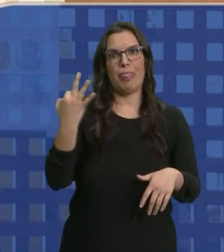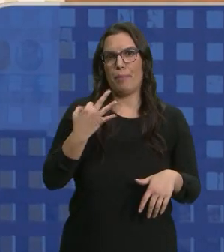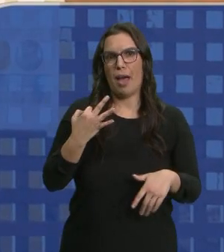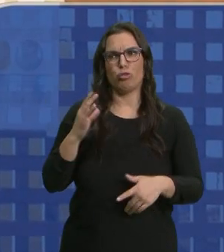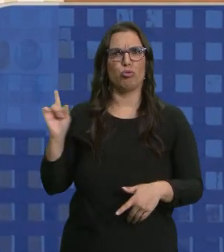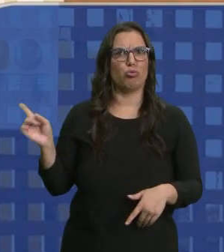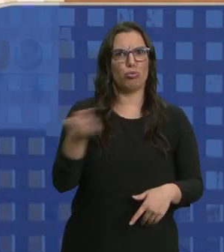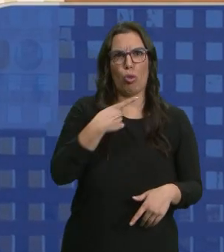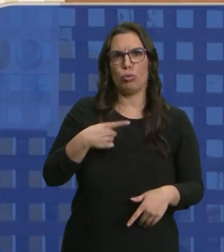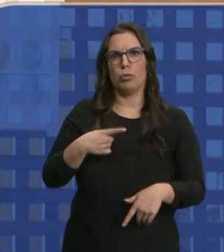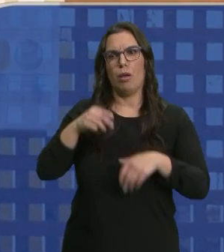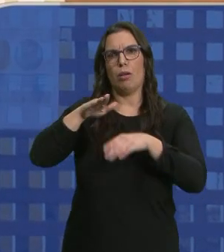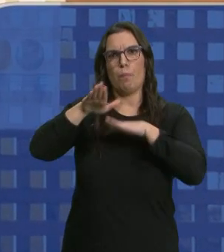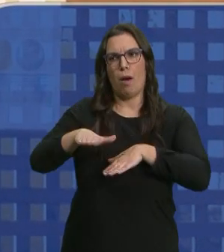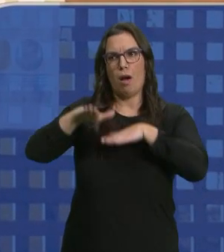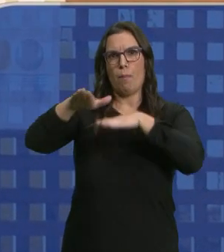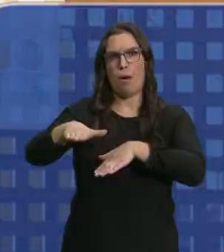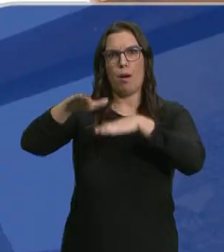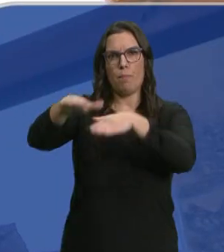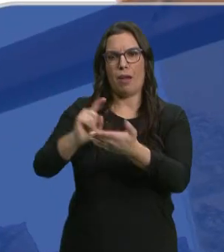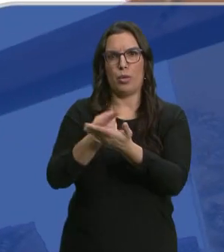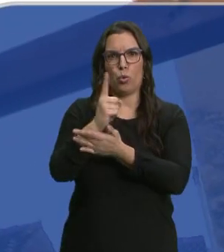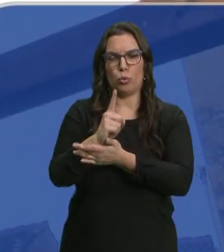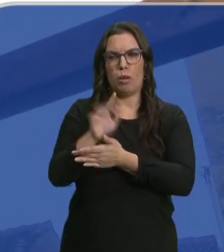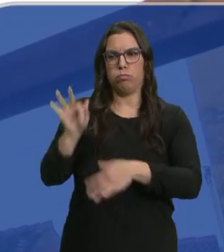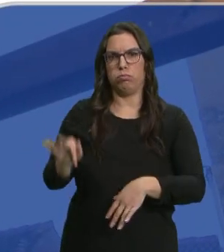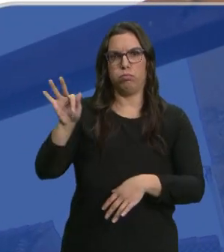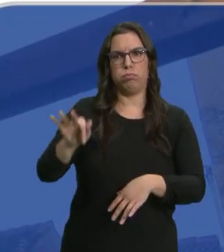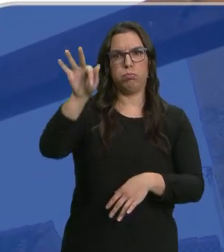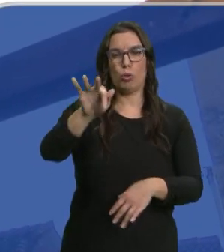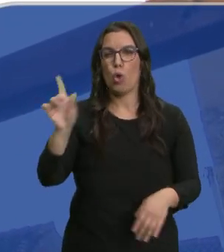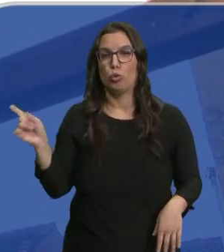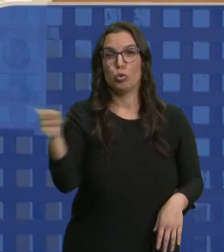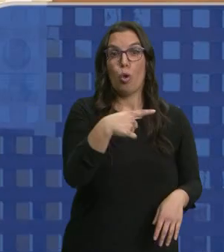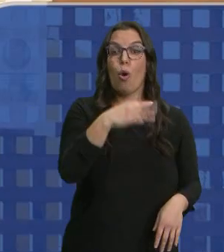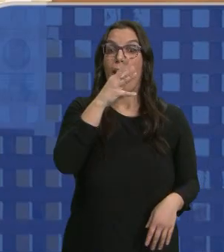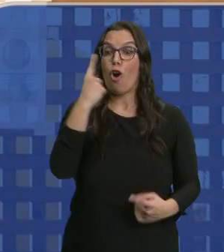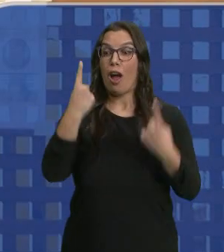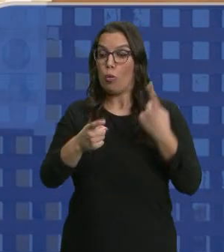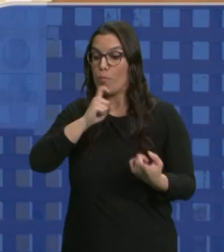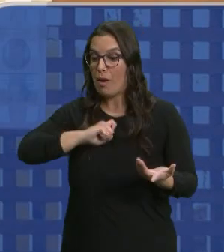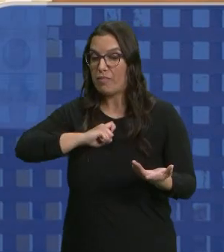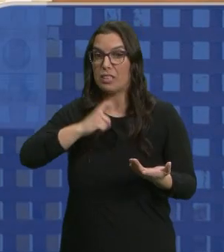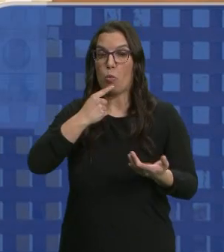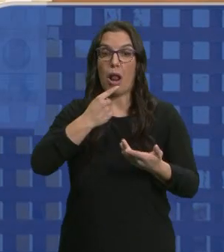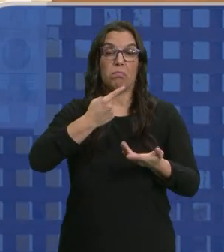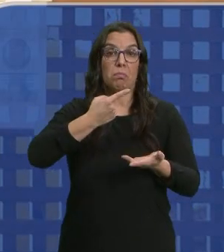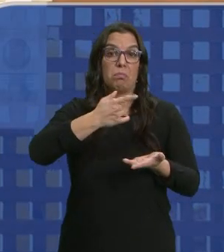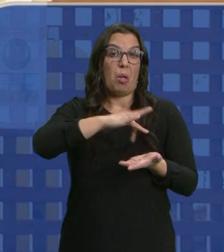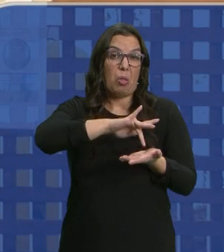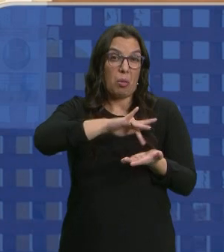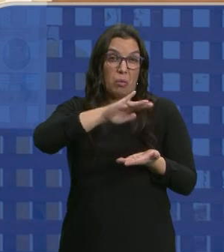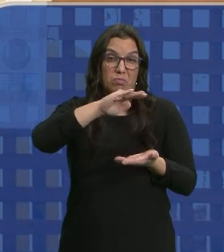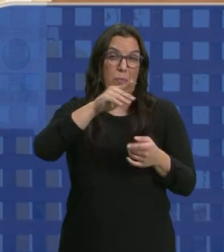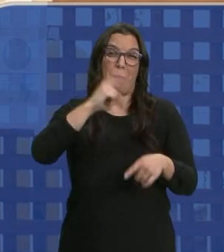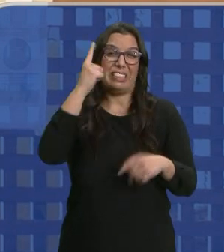recoger todos los contenedores, hacías una ruta y ahora pues siempre hay alguno que está bajito, sobre